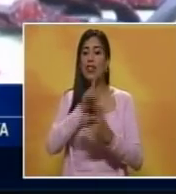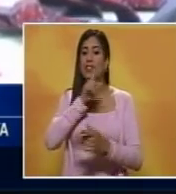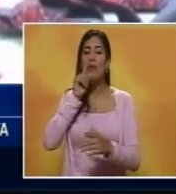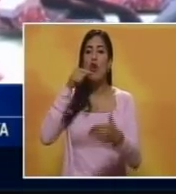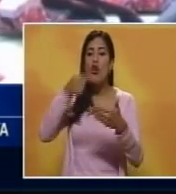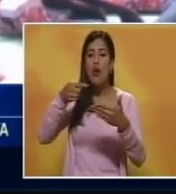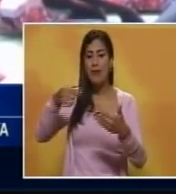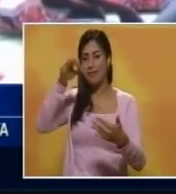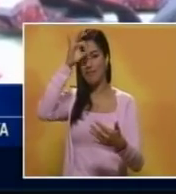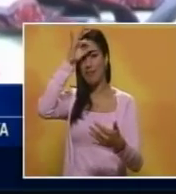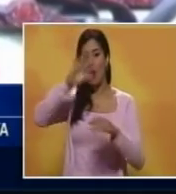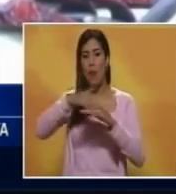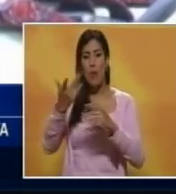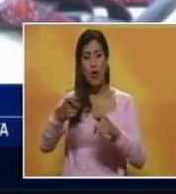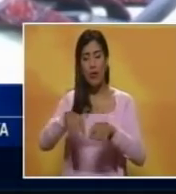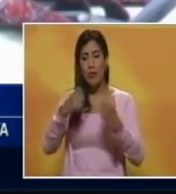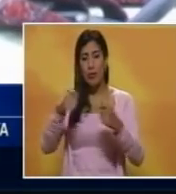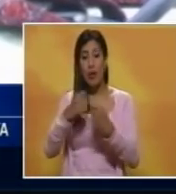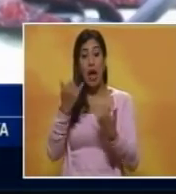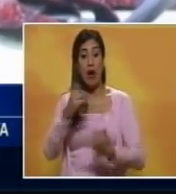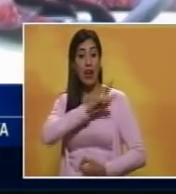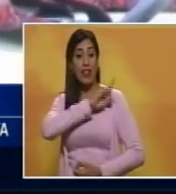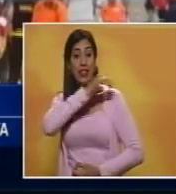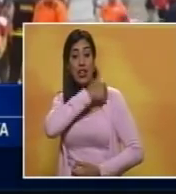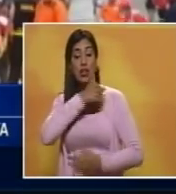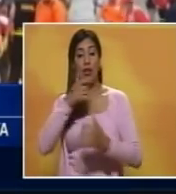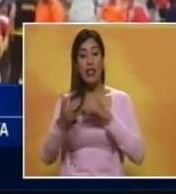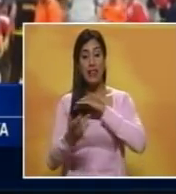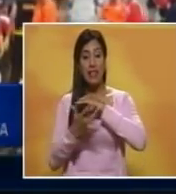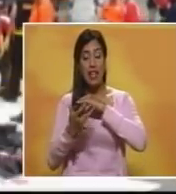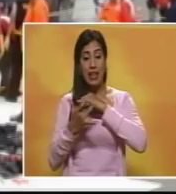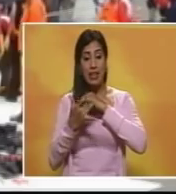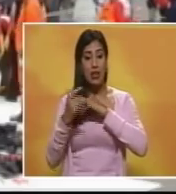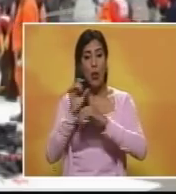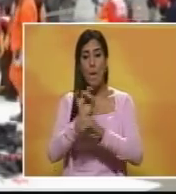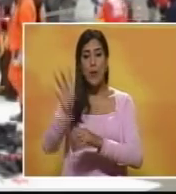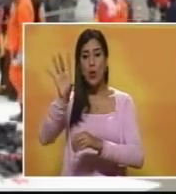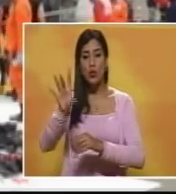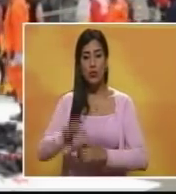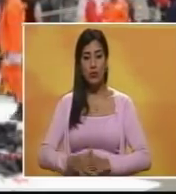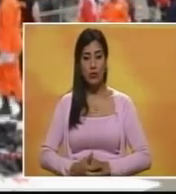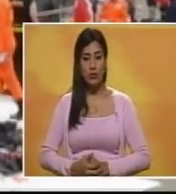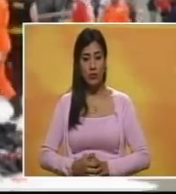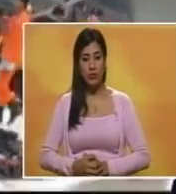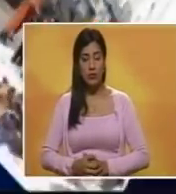sido identificadas debido a la tragedia. El director técnico de la aerolínea fue despedido.